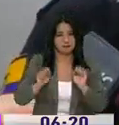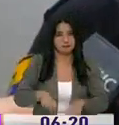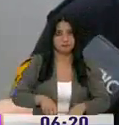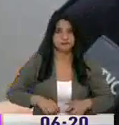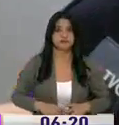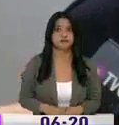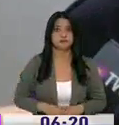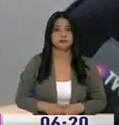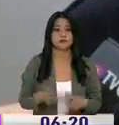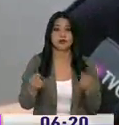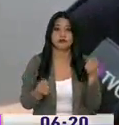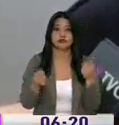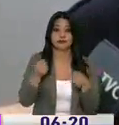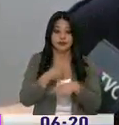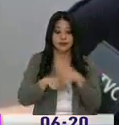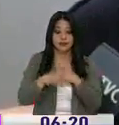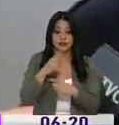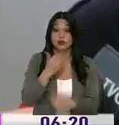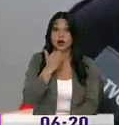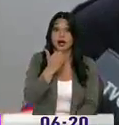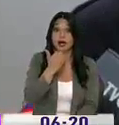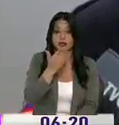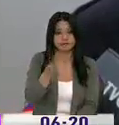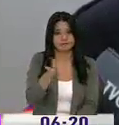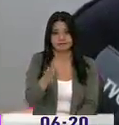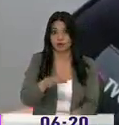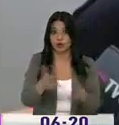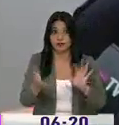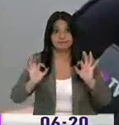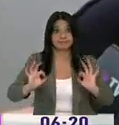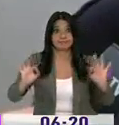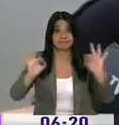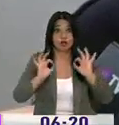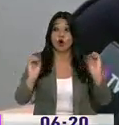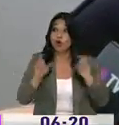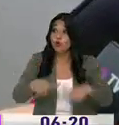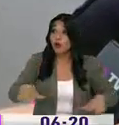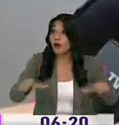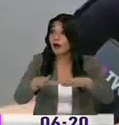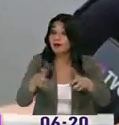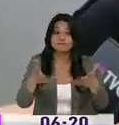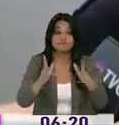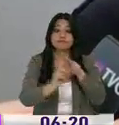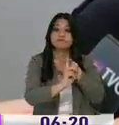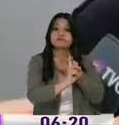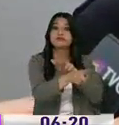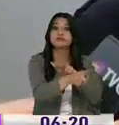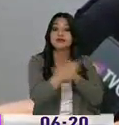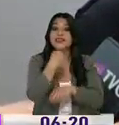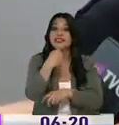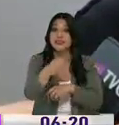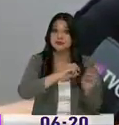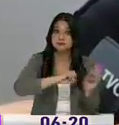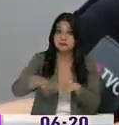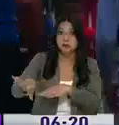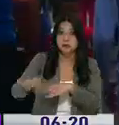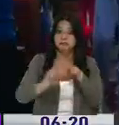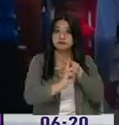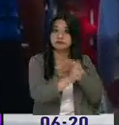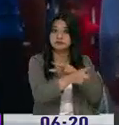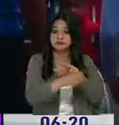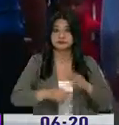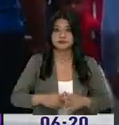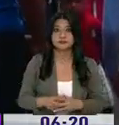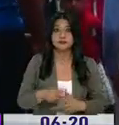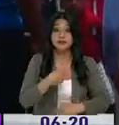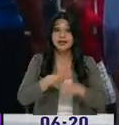el conductor ni herido ni fallecido, tampoco está en el lugar, ¿no? Aparentemente hubo un abandono del conductor. Los heridos